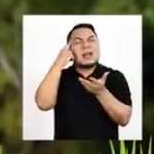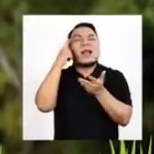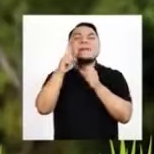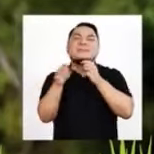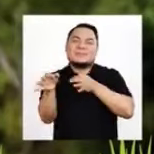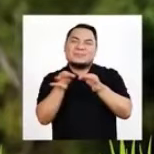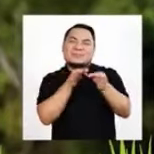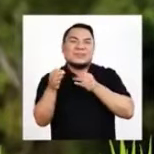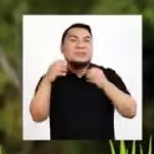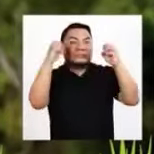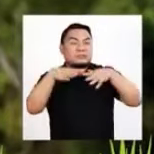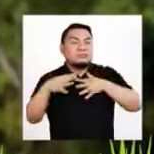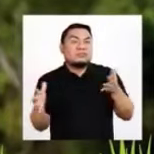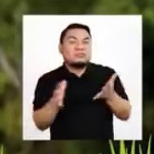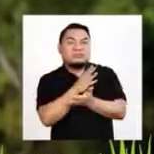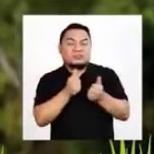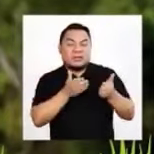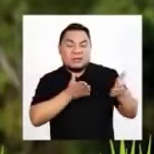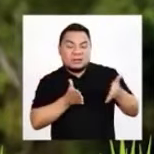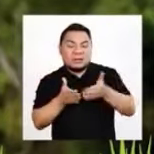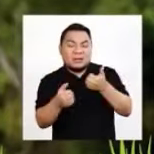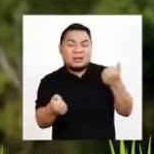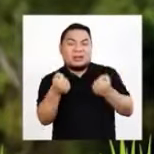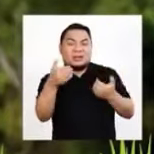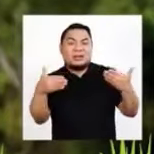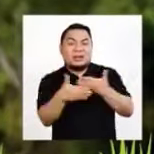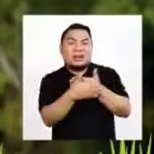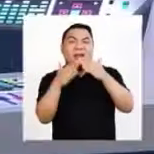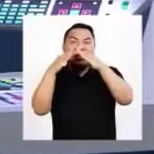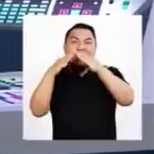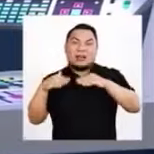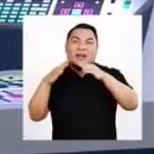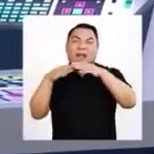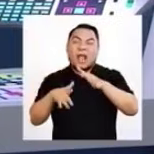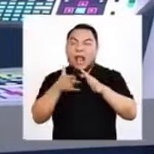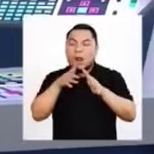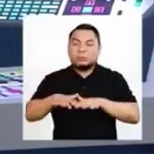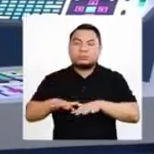lluvias ocasionaron destrozos de carreteras y viviendas.